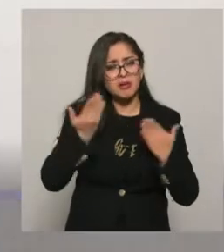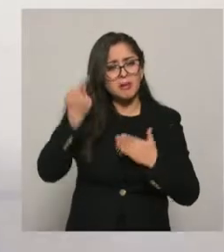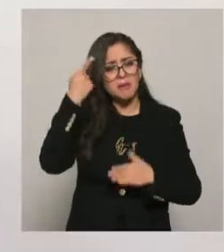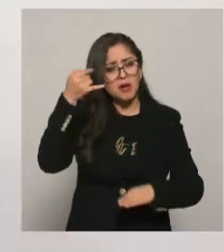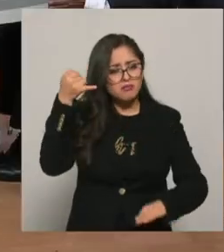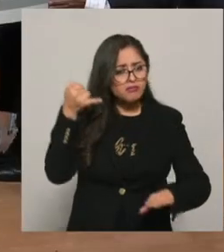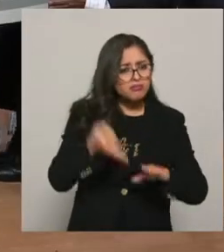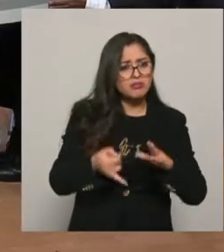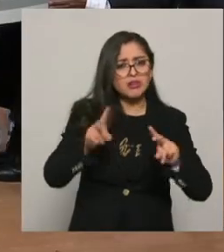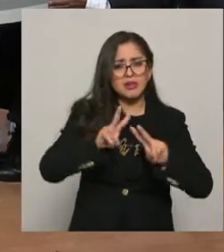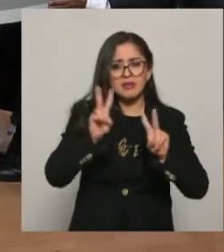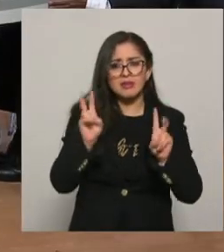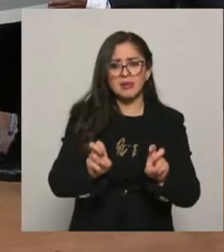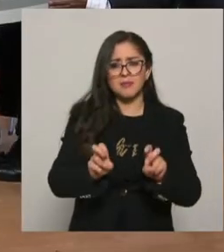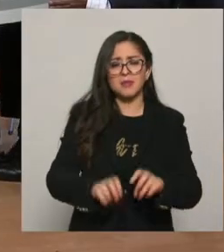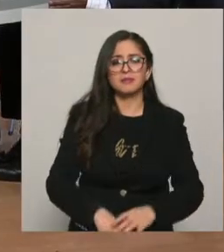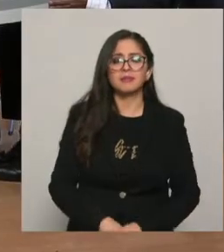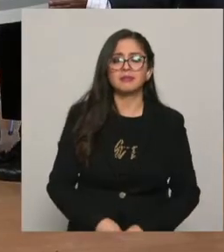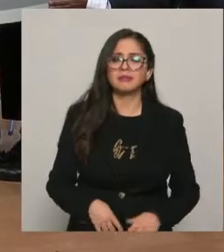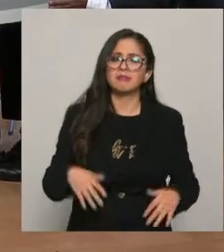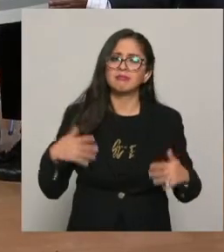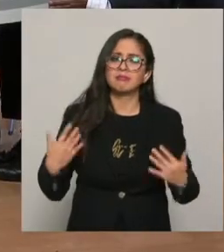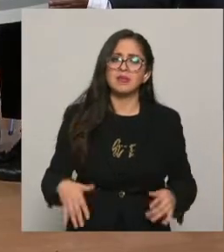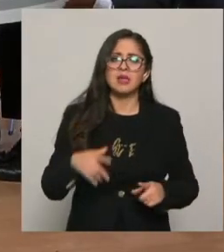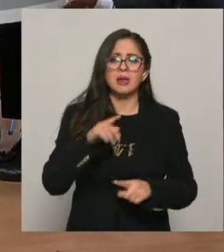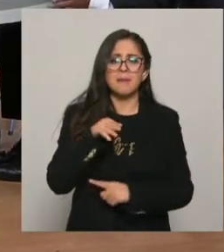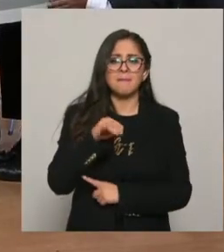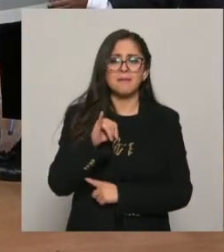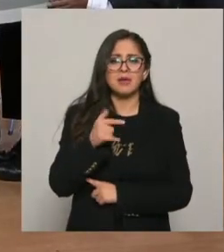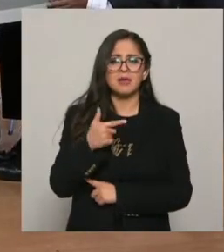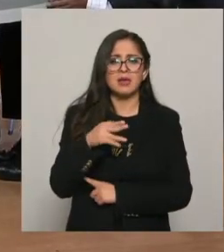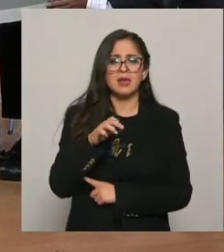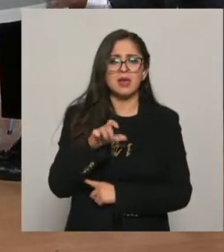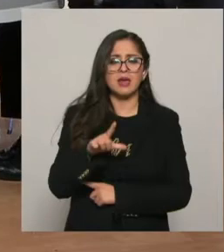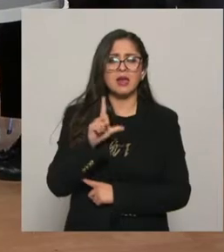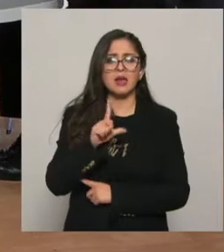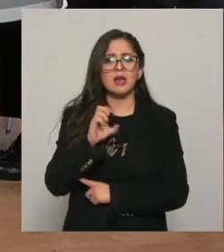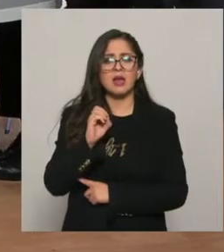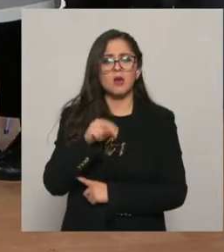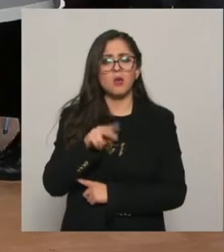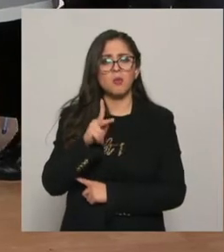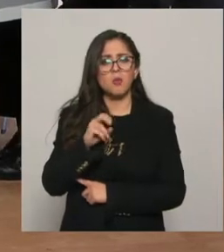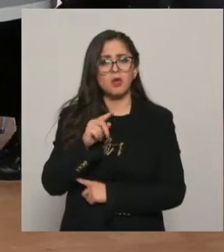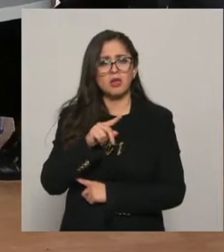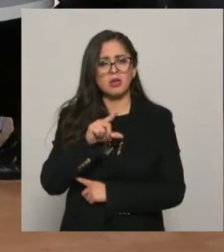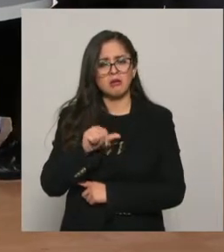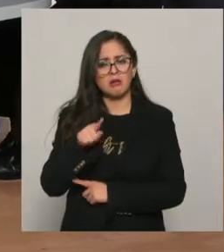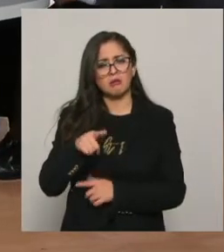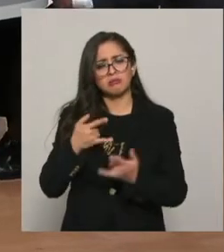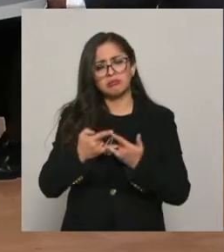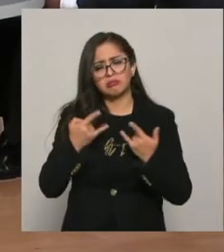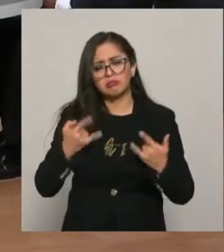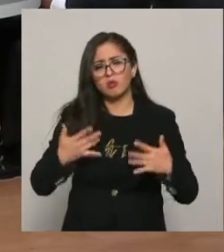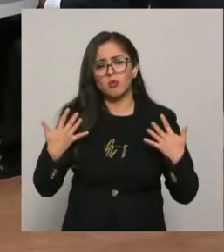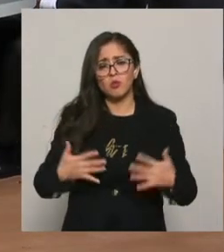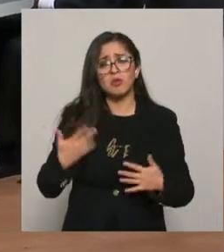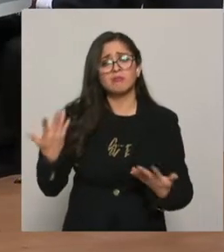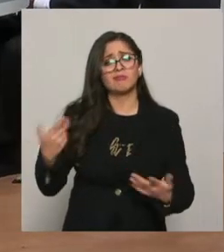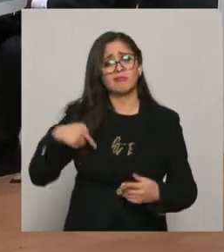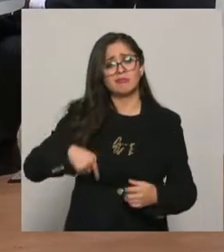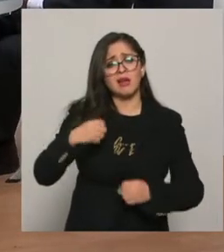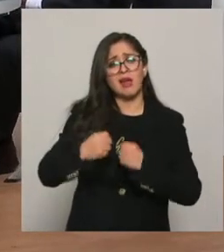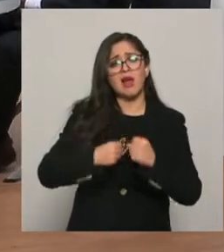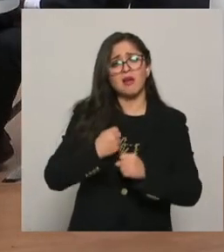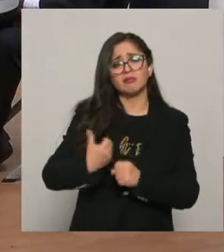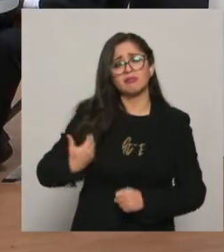Sí. No, bueno, qué legado cultural nos ha dejado Miguel León Miguel. Portilla, Bastante. que lo vamos a recordar por siempre. Este año se nos adelantó Sí. y